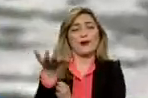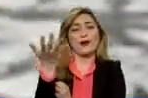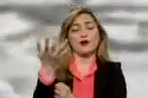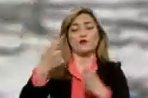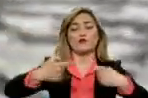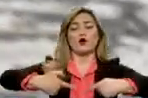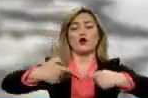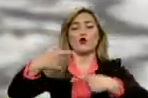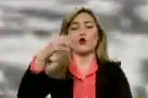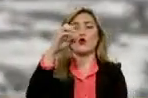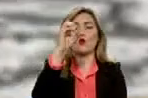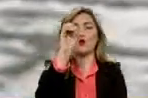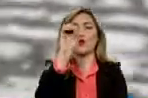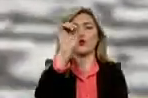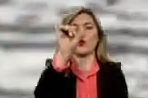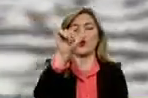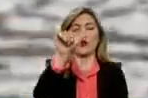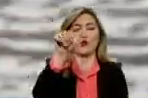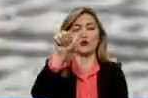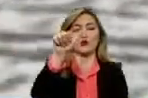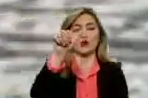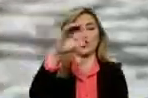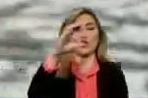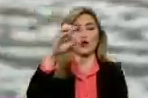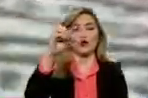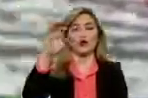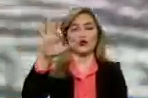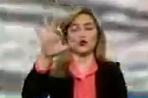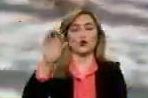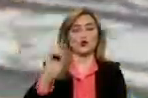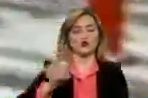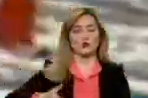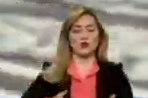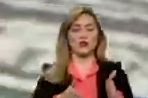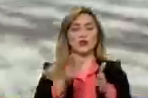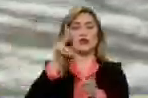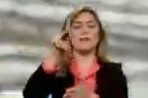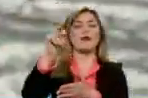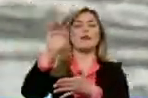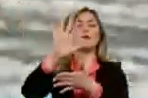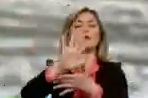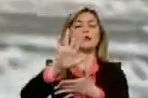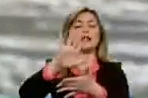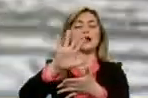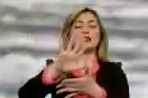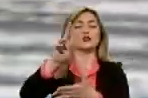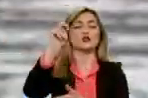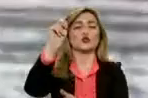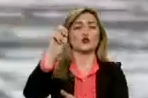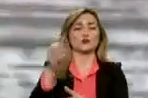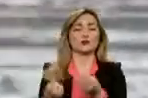del peaje Ollacoto, en la Panamericana Norte, el granizo cubrió de blanco el pavimento. Ve.